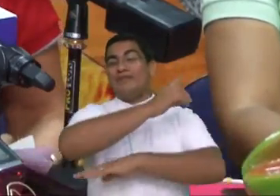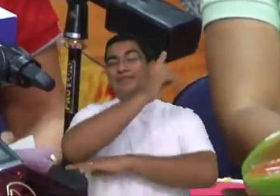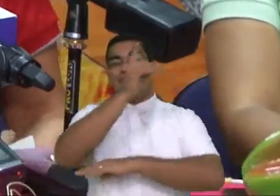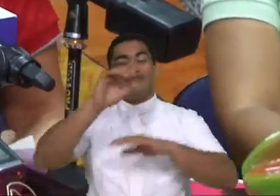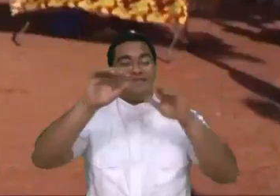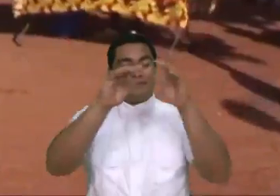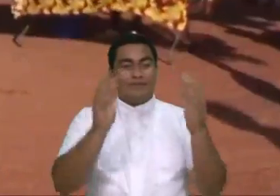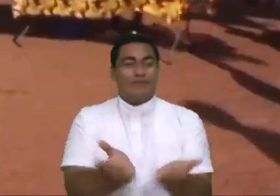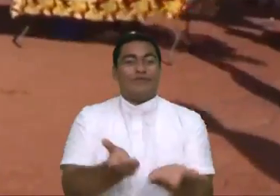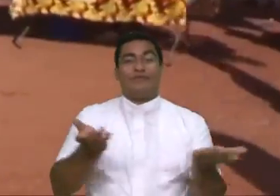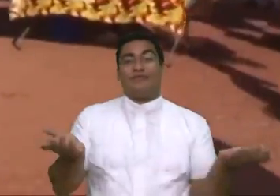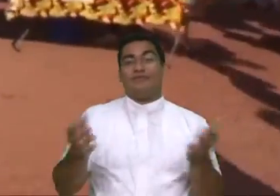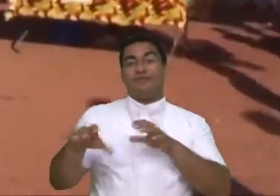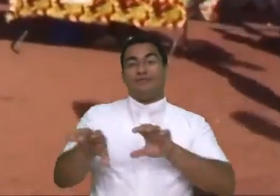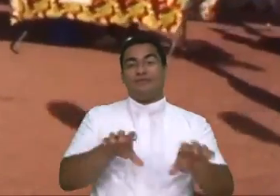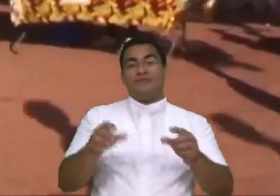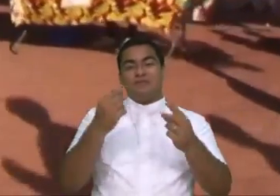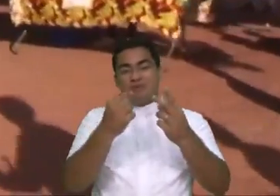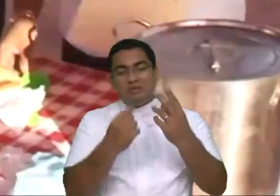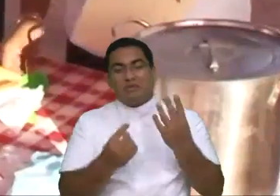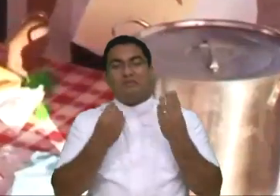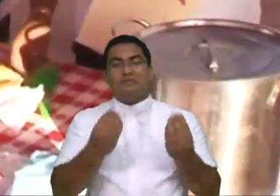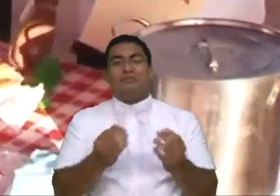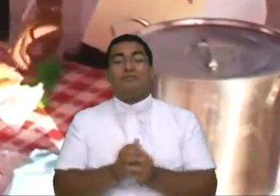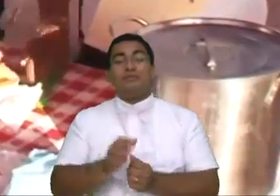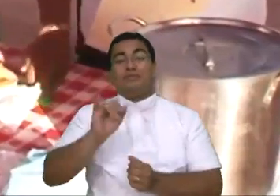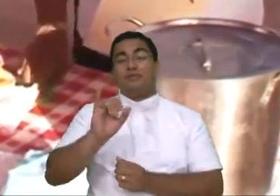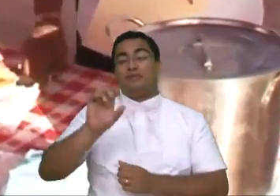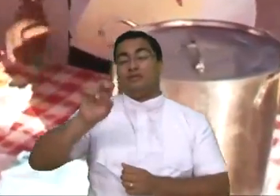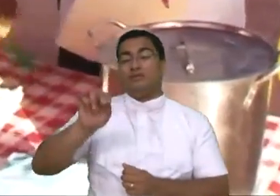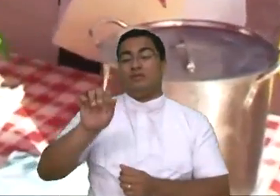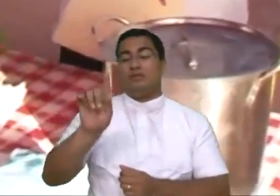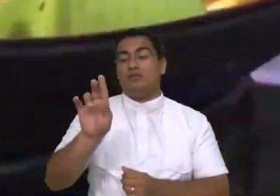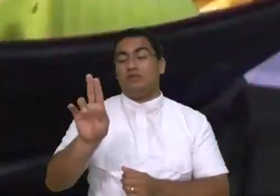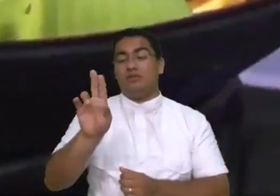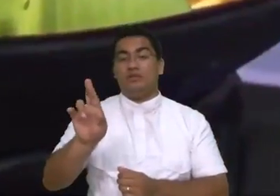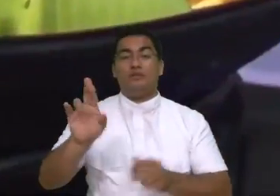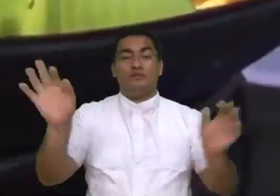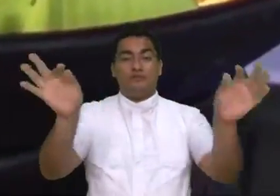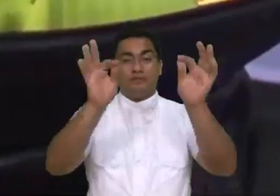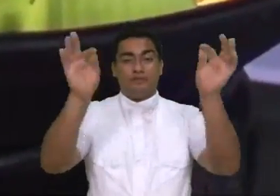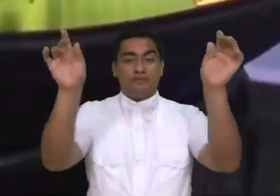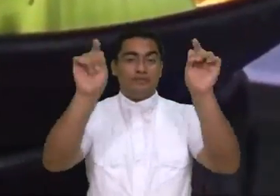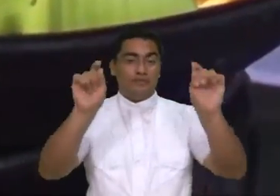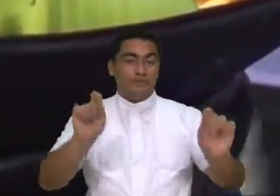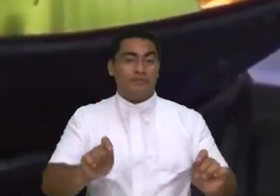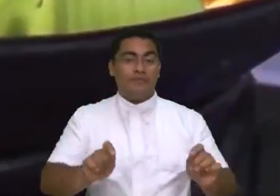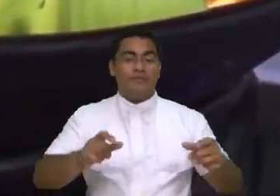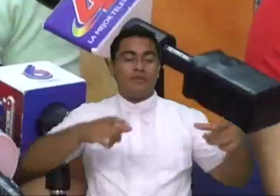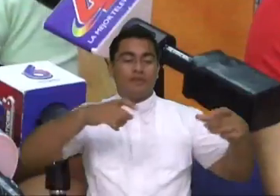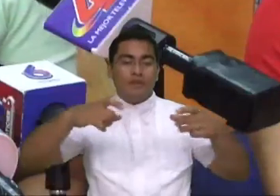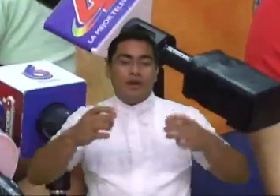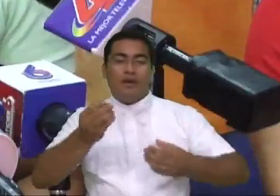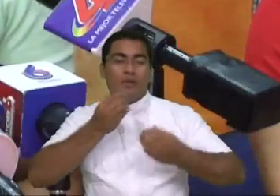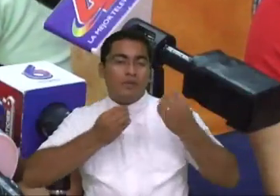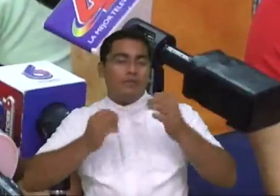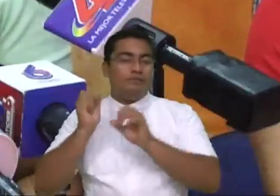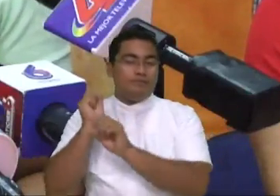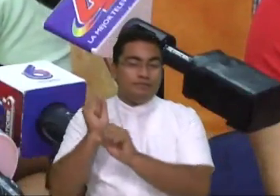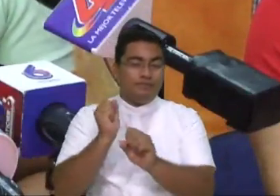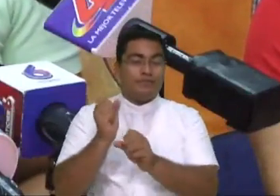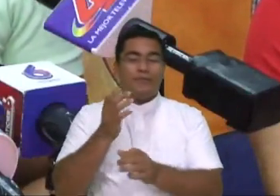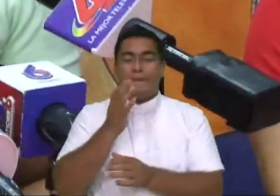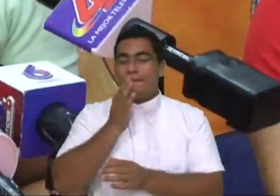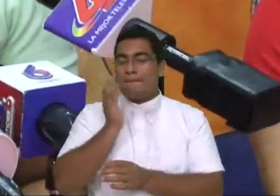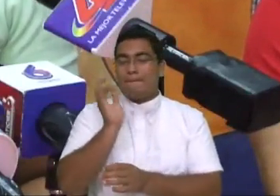en las diferentes actividades. El INTUR además continúa desarrollando los festivales municipales Sabores de Cuaresma. El día de